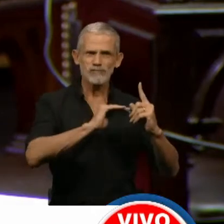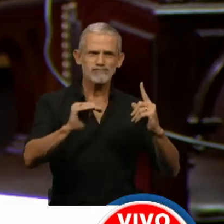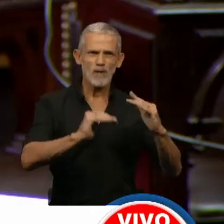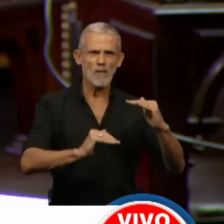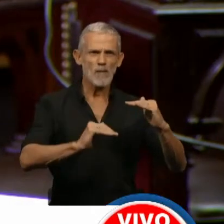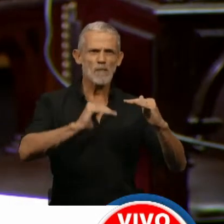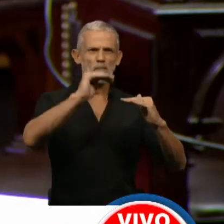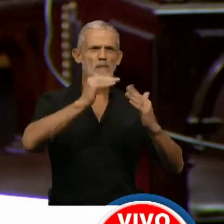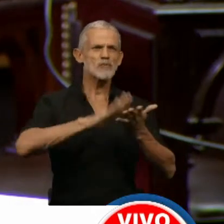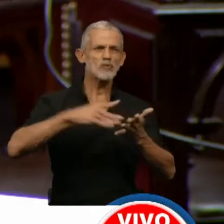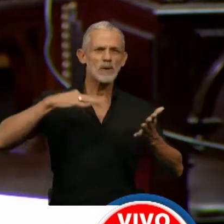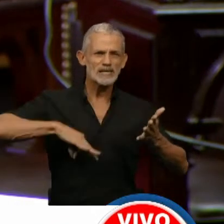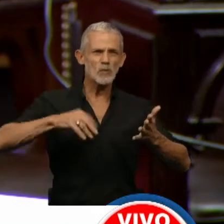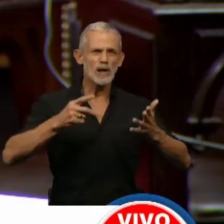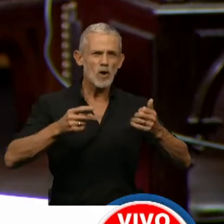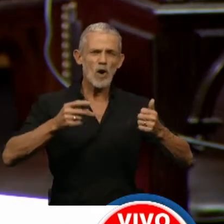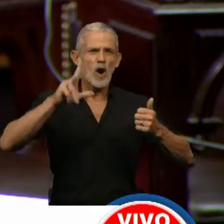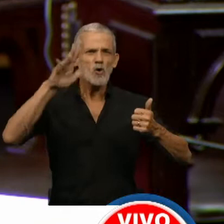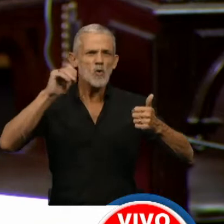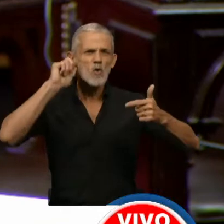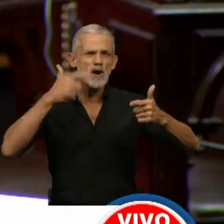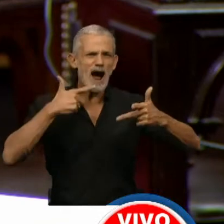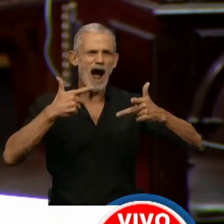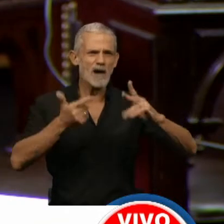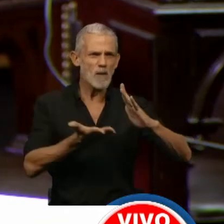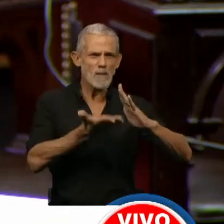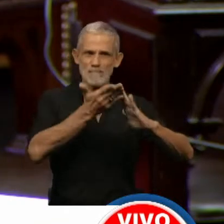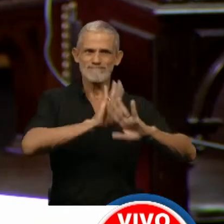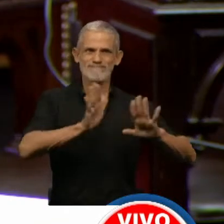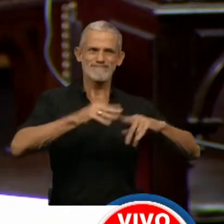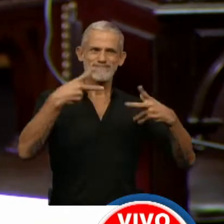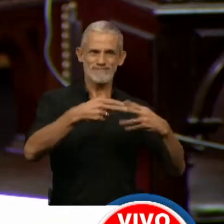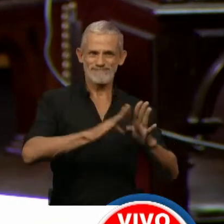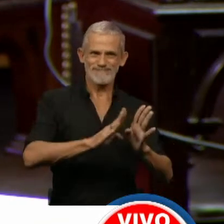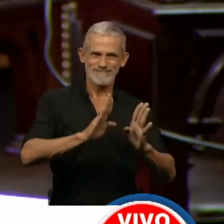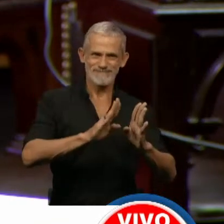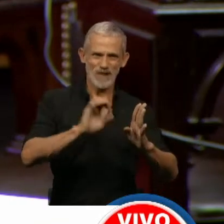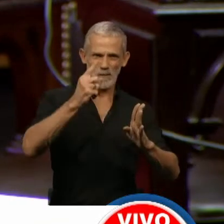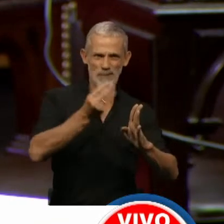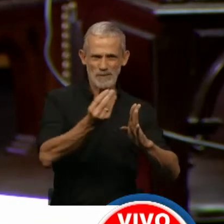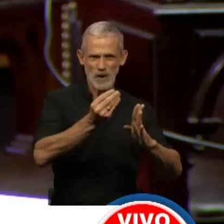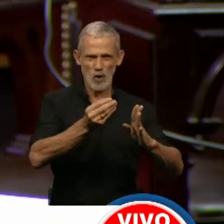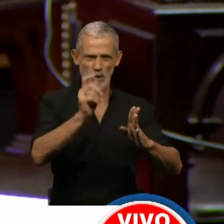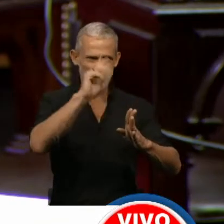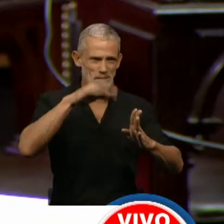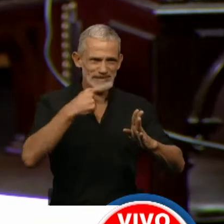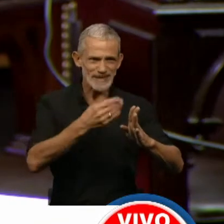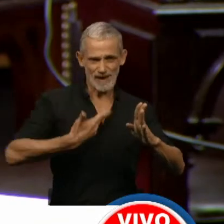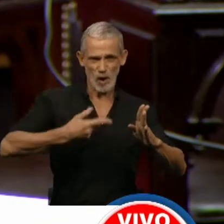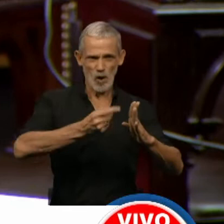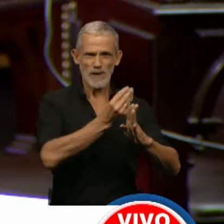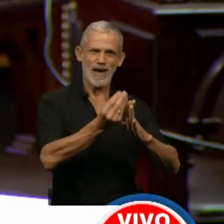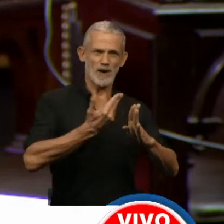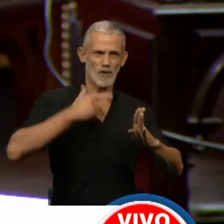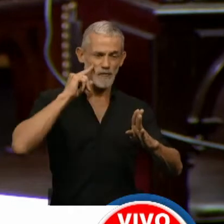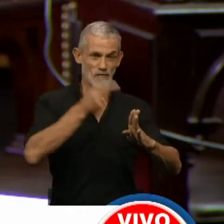escarnio sobre los salarios de los trabajadores de una manera espuria, casi que se había llegado a la concentración de un beneficio para determinados